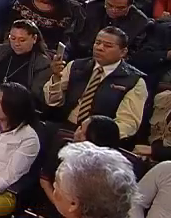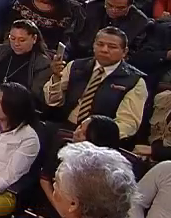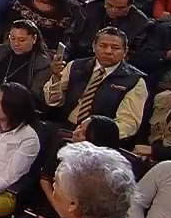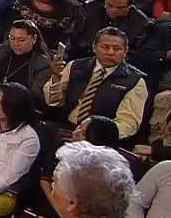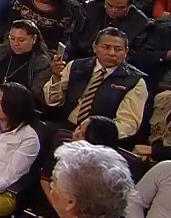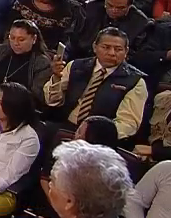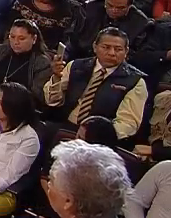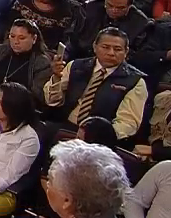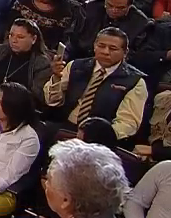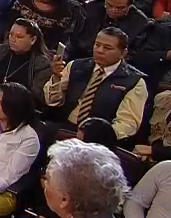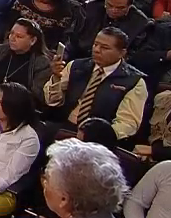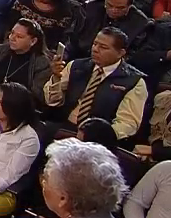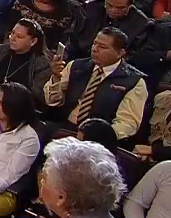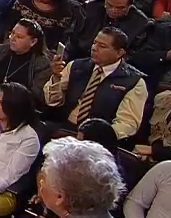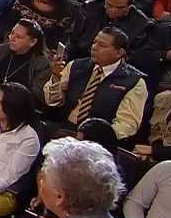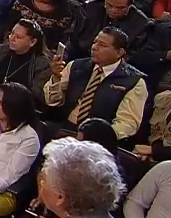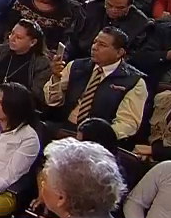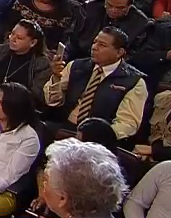Honduras,